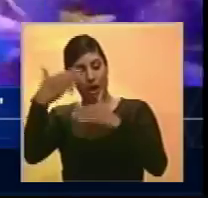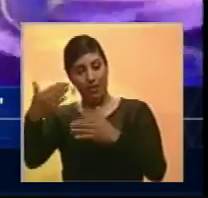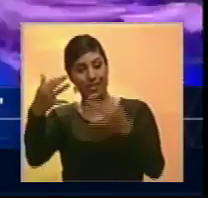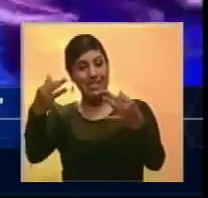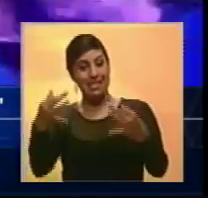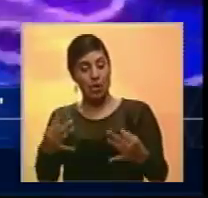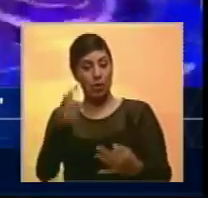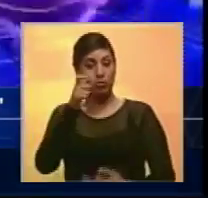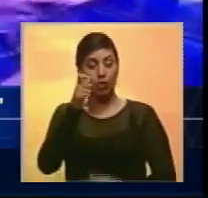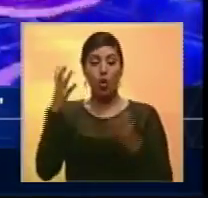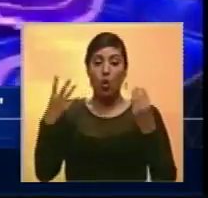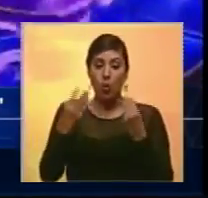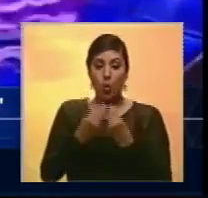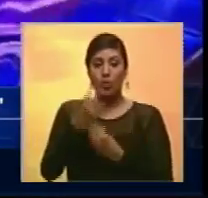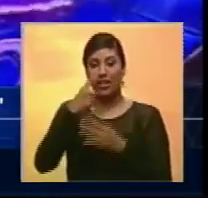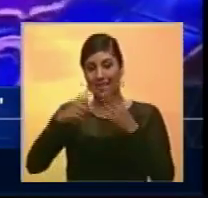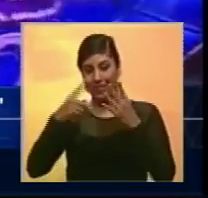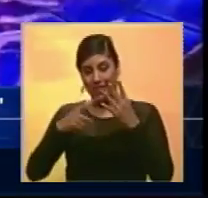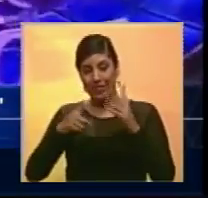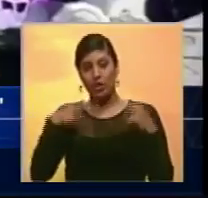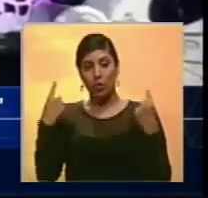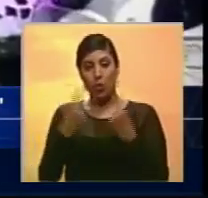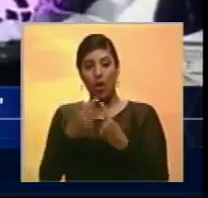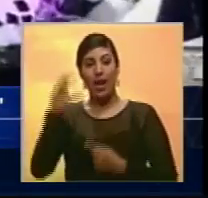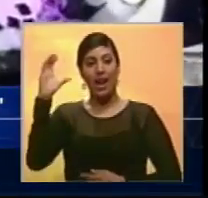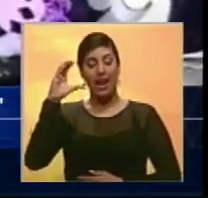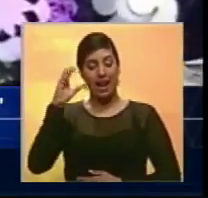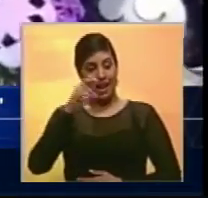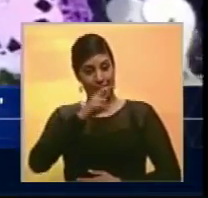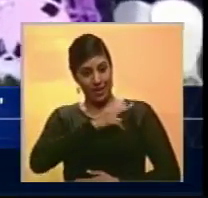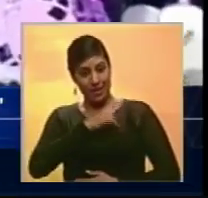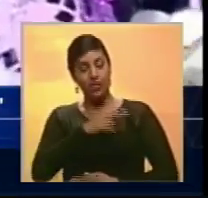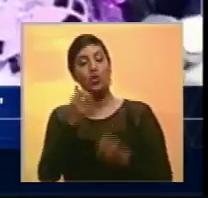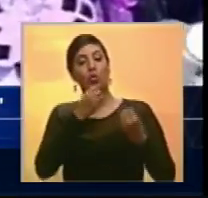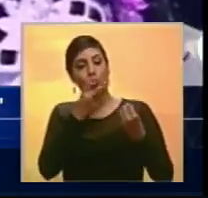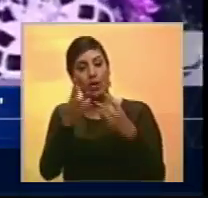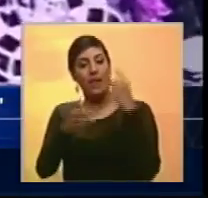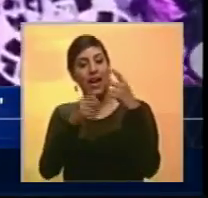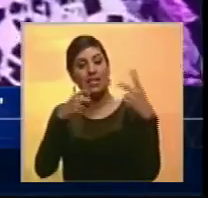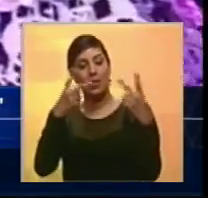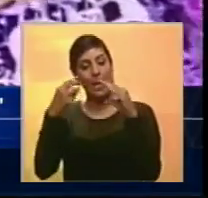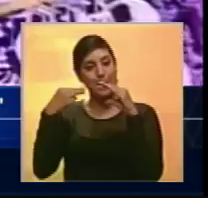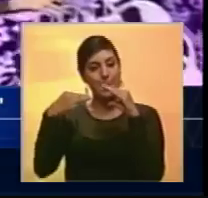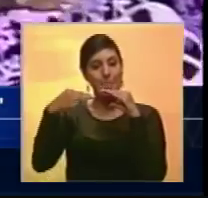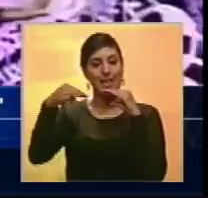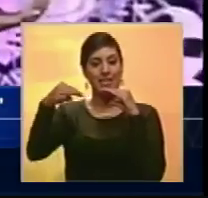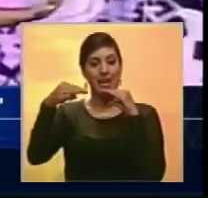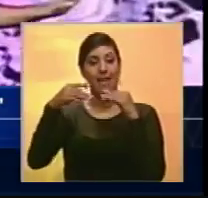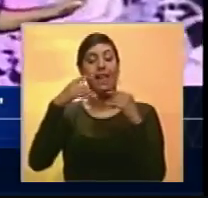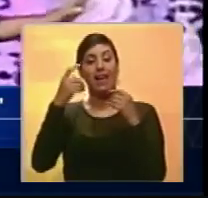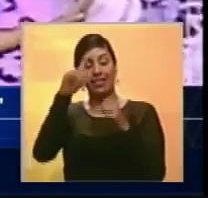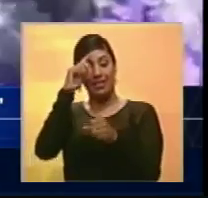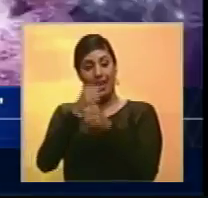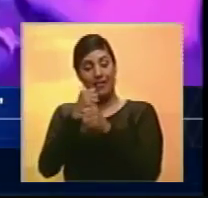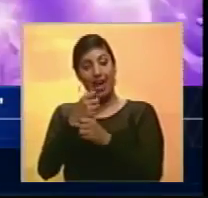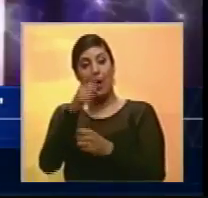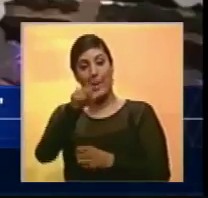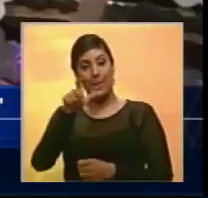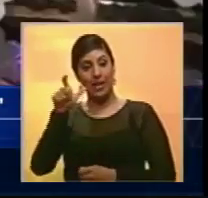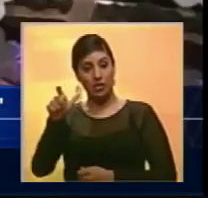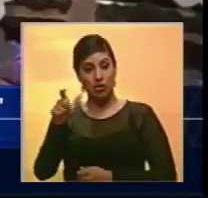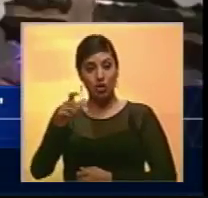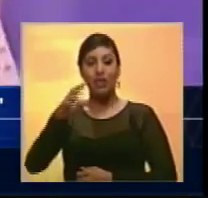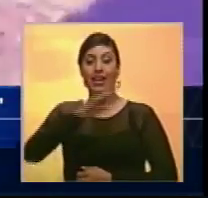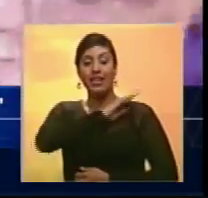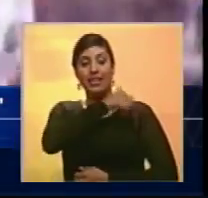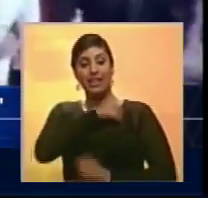seguridad, conjuntamente con las diferentes áreas del canal, se abocaron a la realización de este mensaje. Bajo la producción general de Vicente Alvarado,